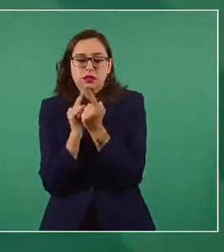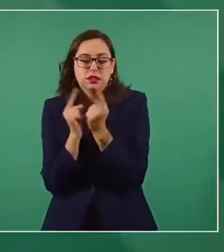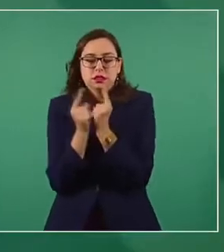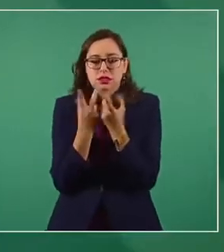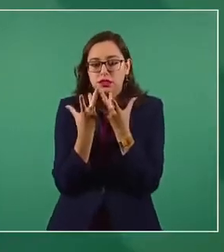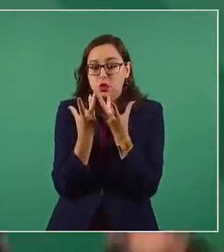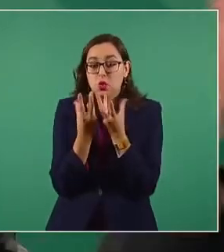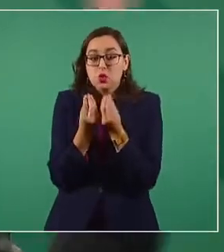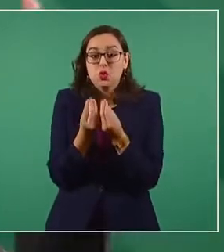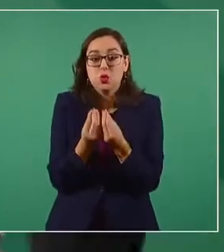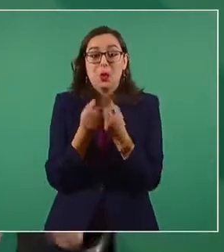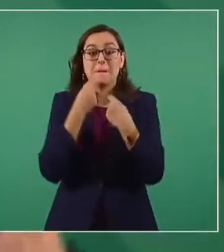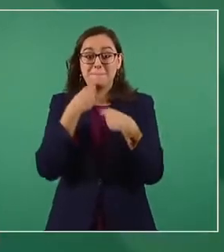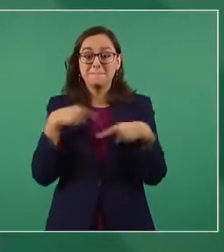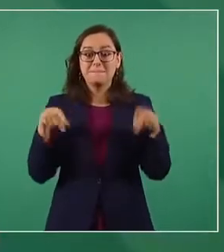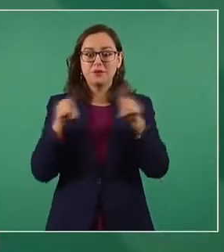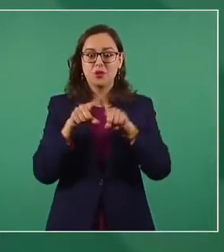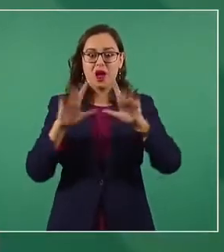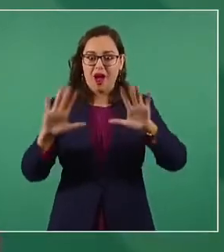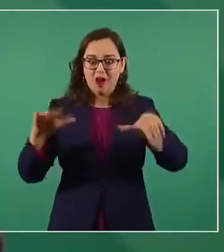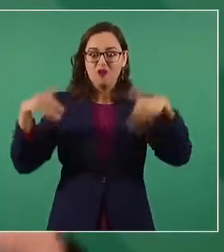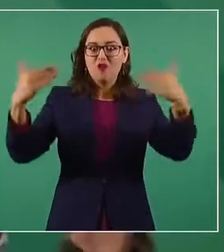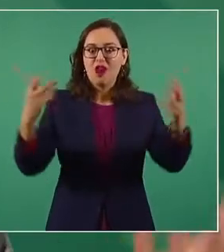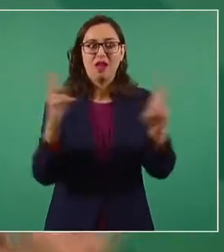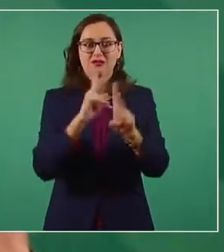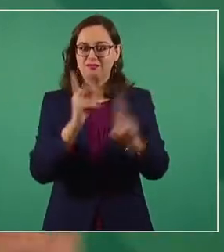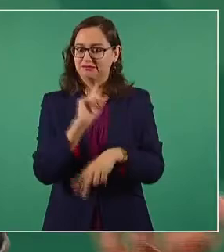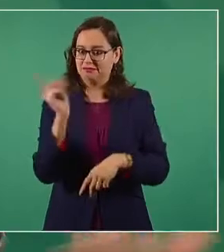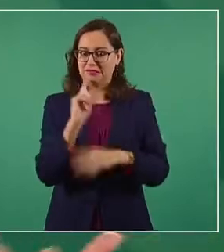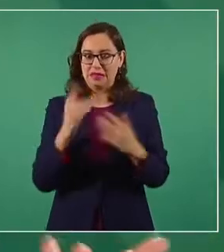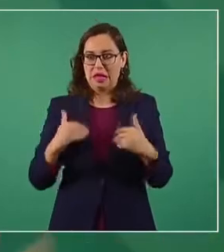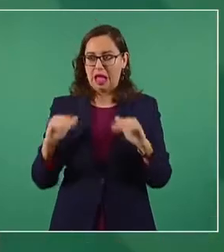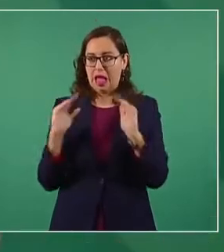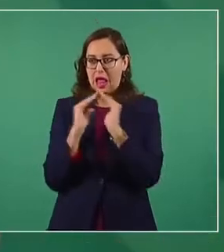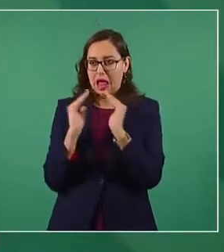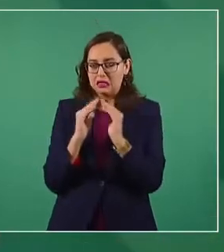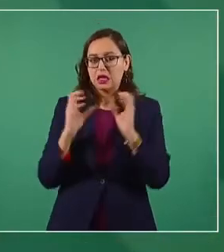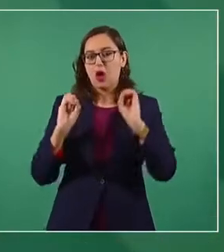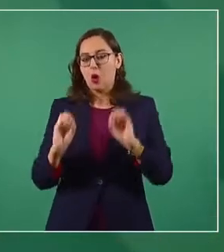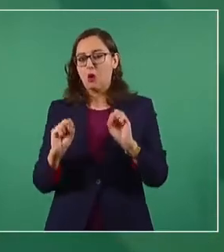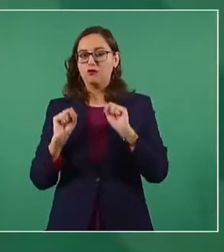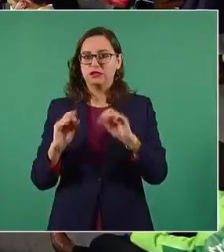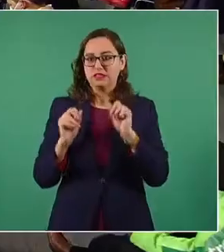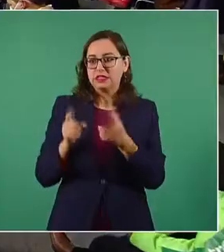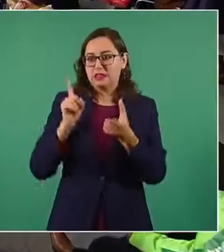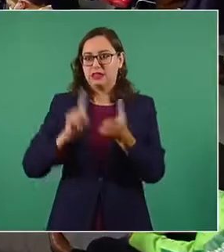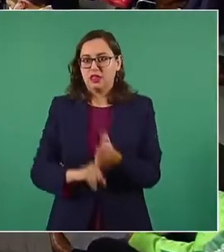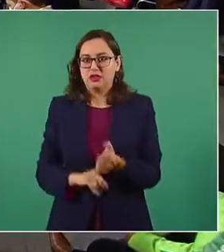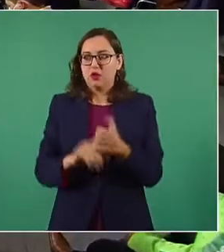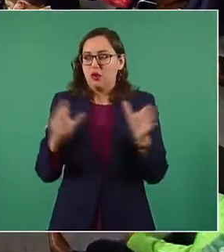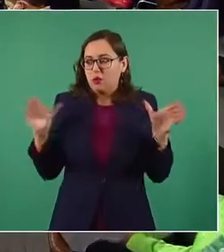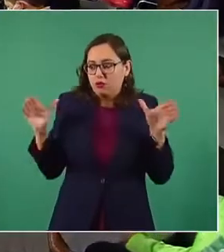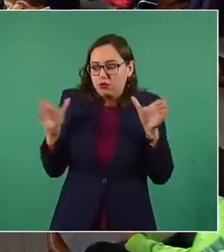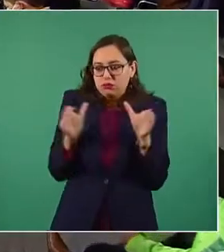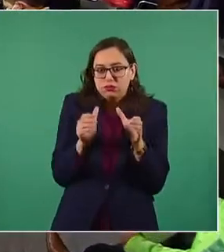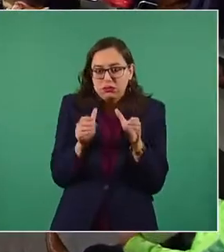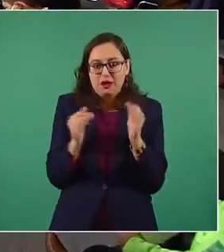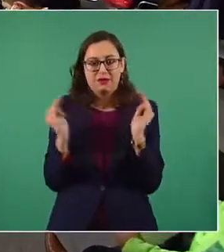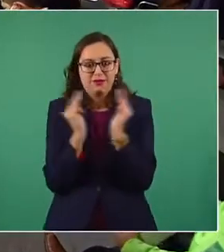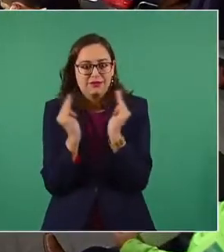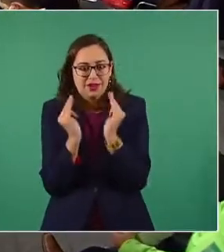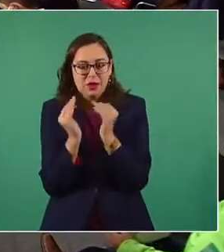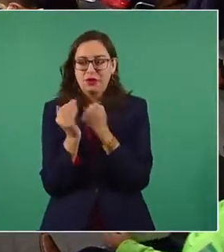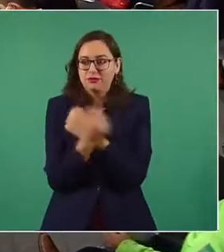tiempo dentro de espacios cerrados y no afuera en espacios abiertos. Y eso